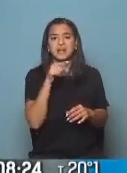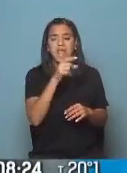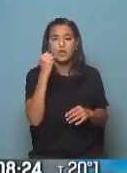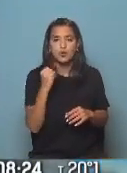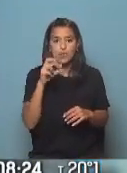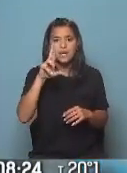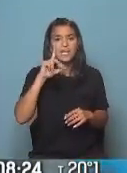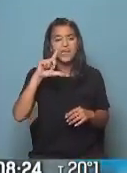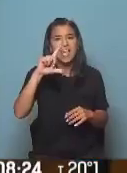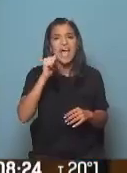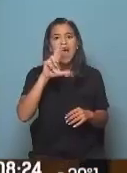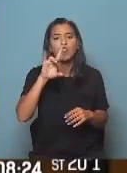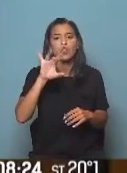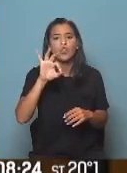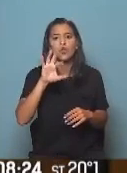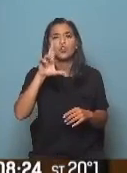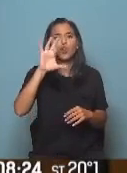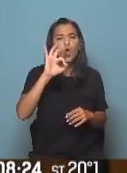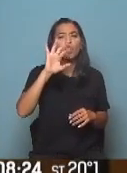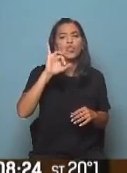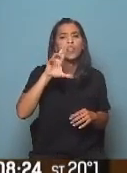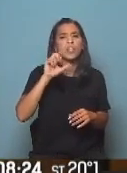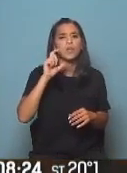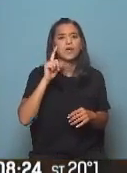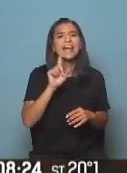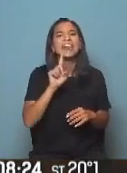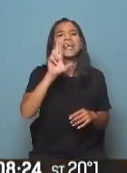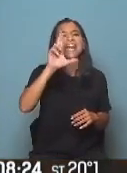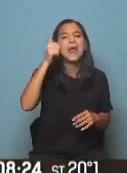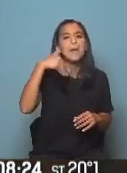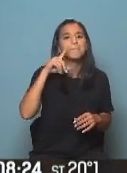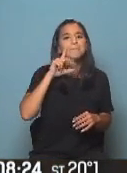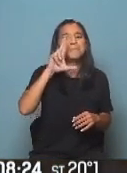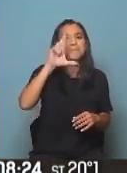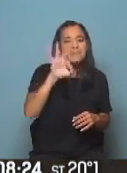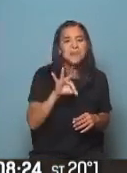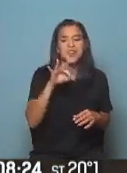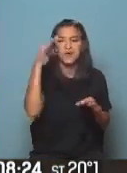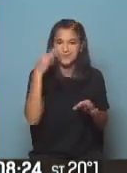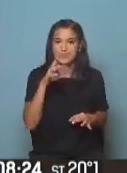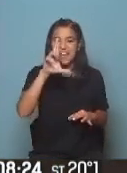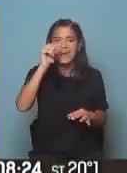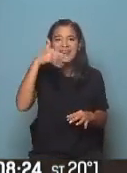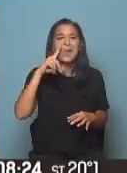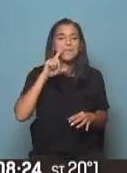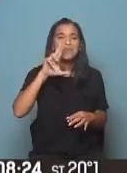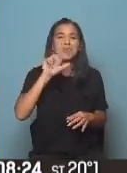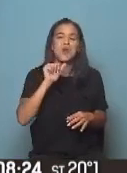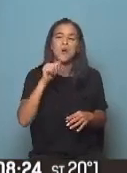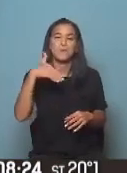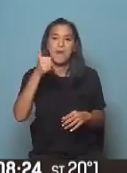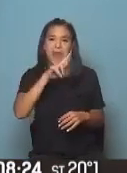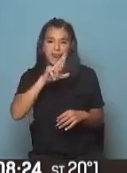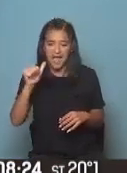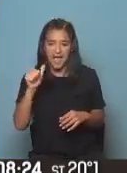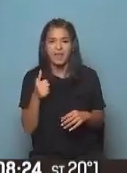economista, Ricardo Marra. Rodrigo Marra, buen día, bienvenido. Buen día, Ramiro. Ramiro del tercero, era Muy la bien, tercera ahí oportunidad. está. Ramiro, a ver, ¿cómo se explica un